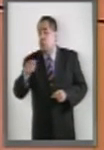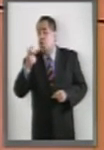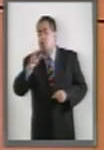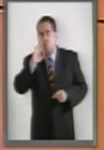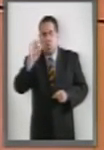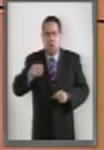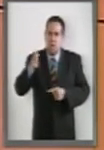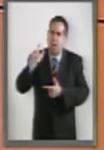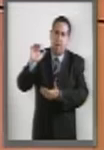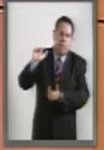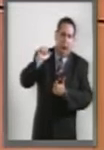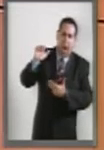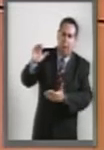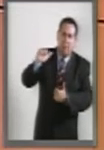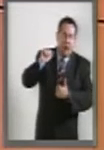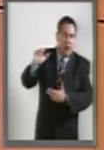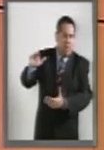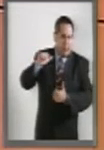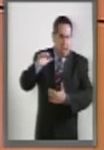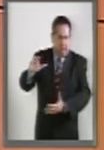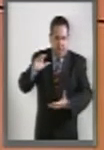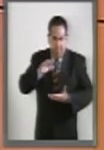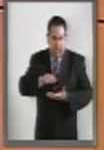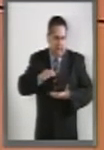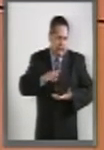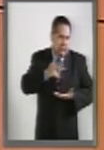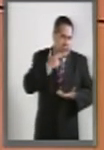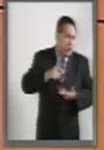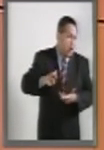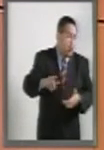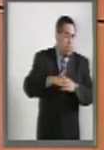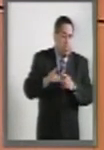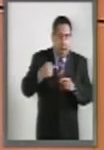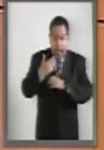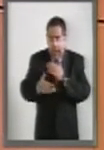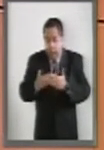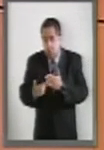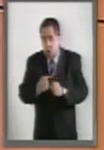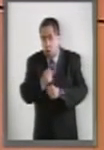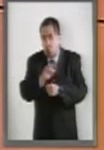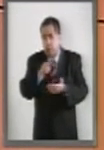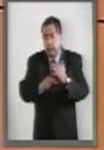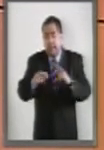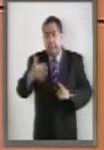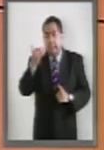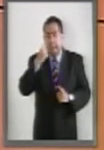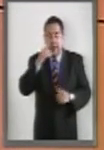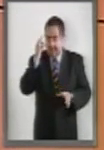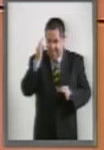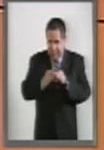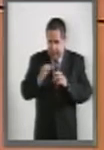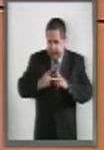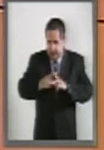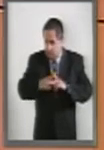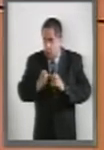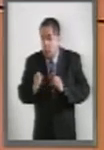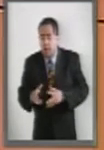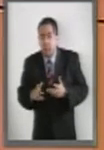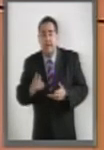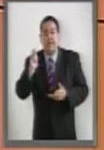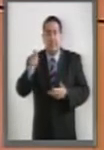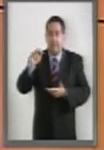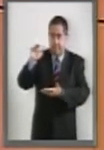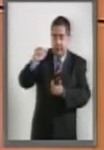47.8% del total de los ingresos presupuestarios, mientras que para 2015, una vez aplicada la reforma,